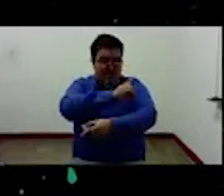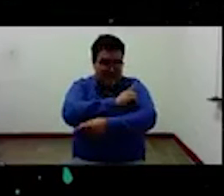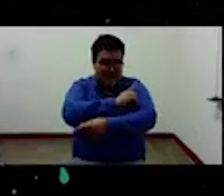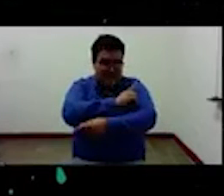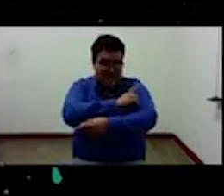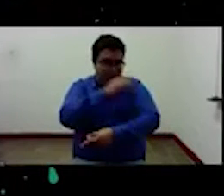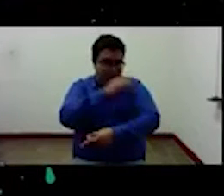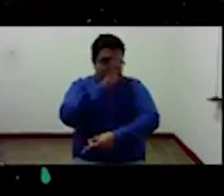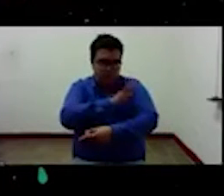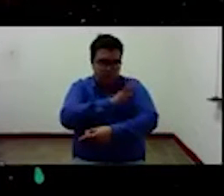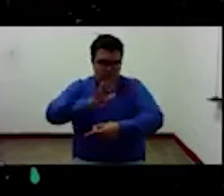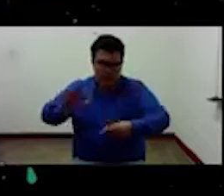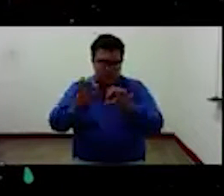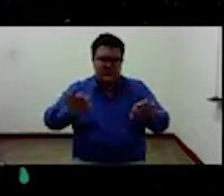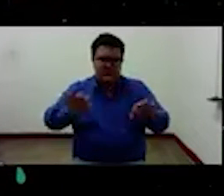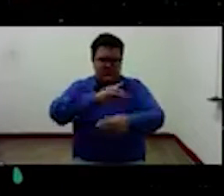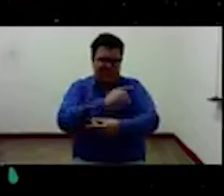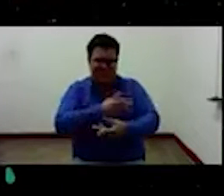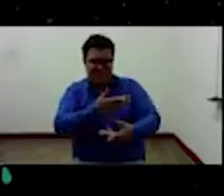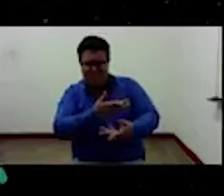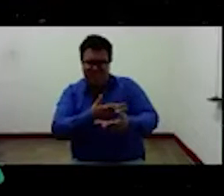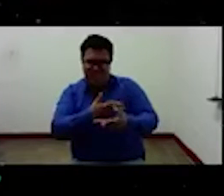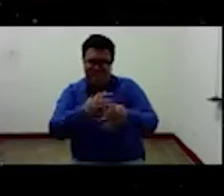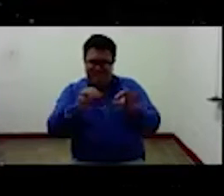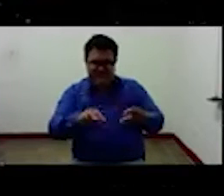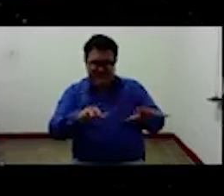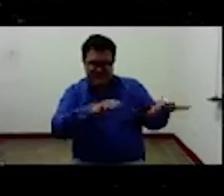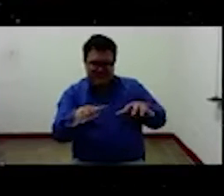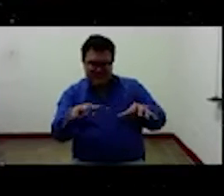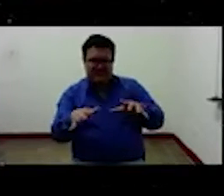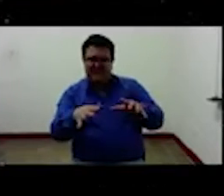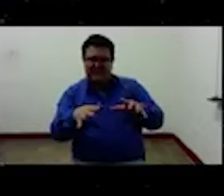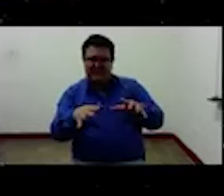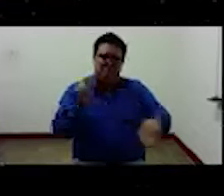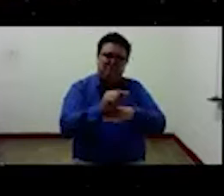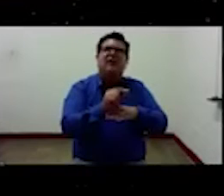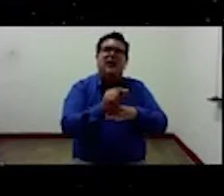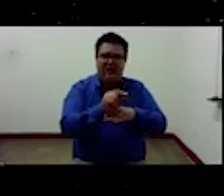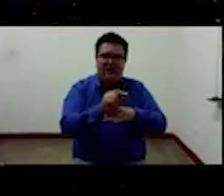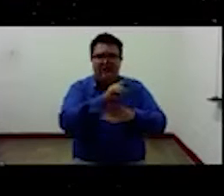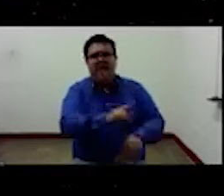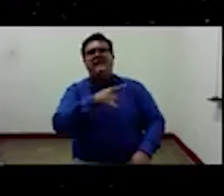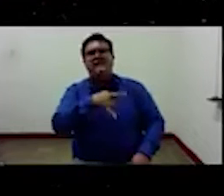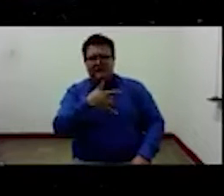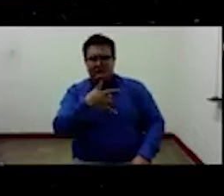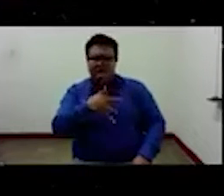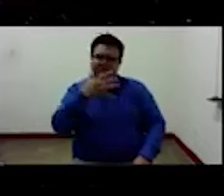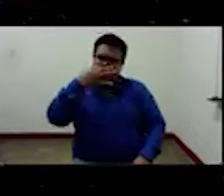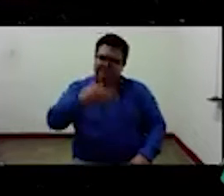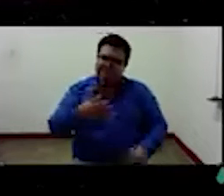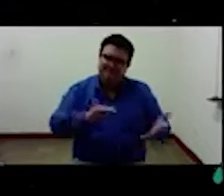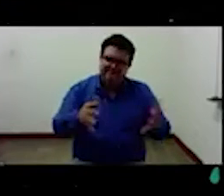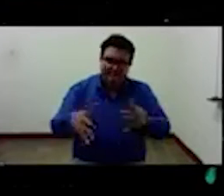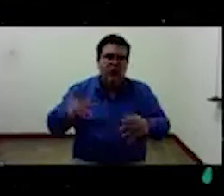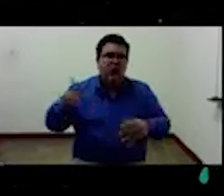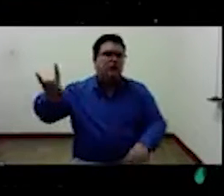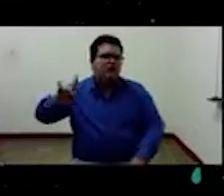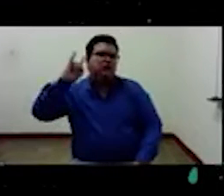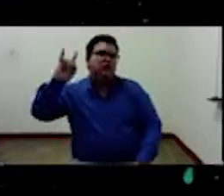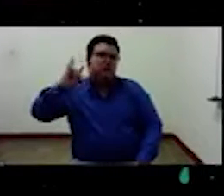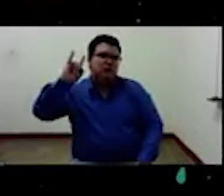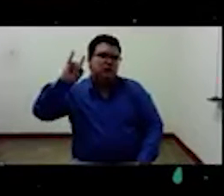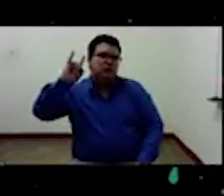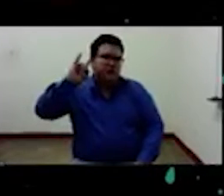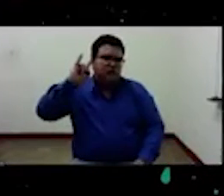inclusive cuestionar la misma noción de disciplina. Entonces me he movido entre el sonido, materia,